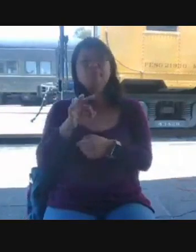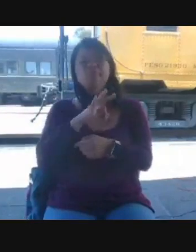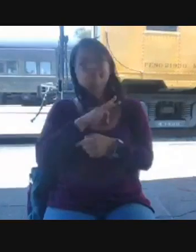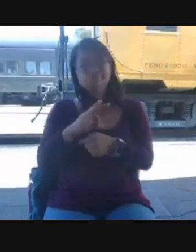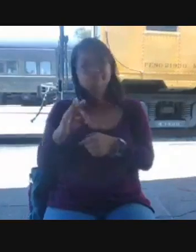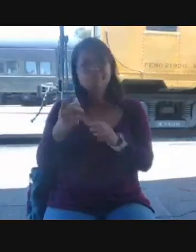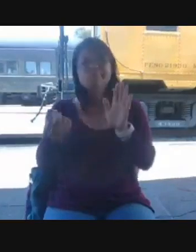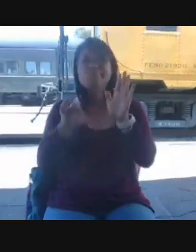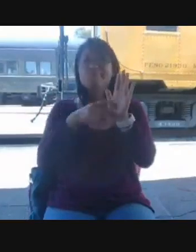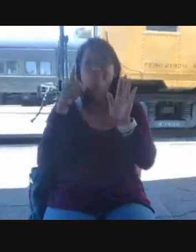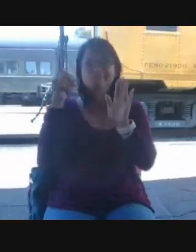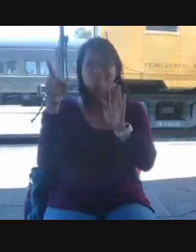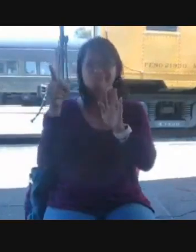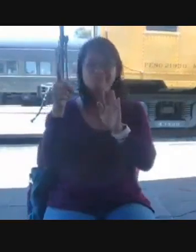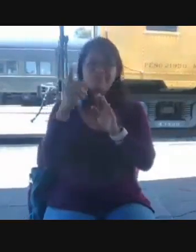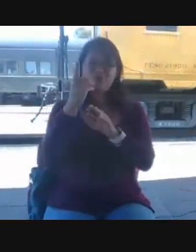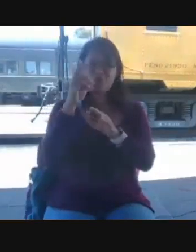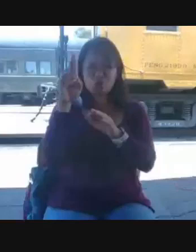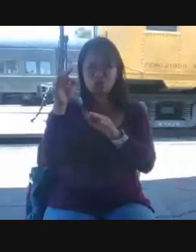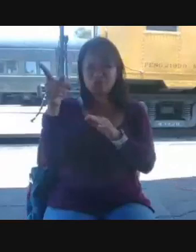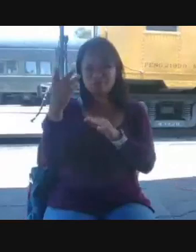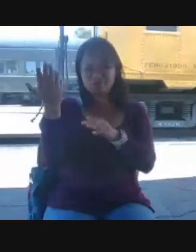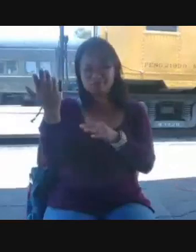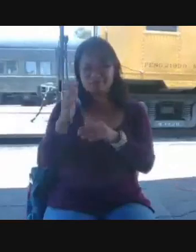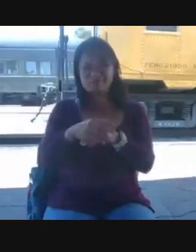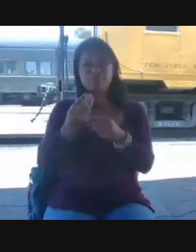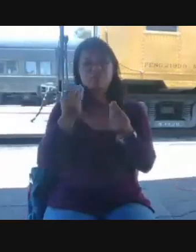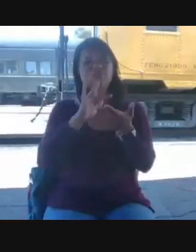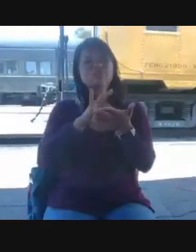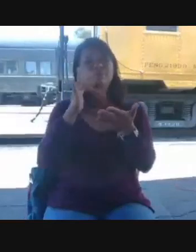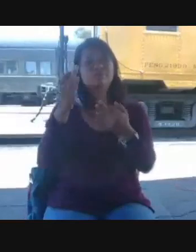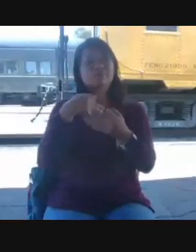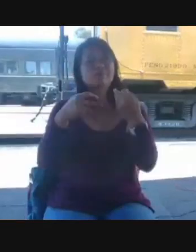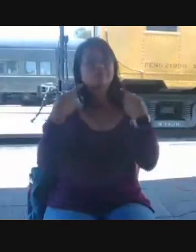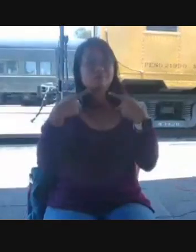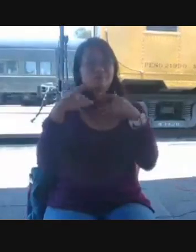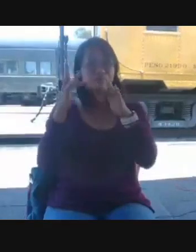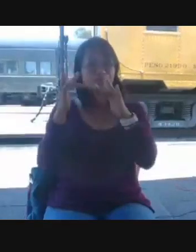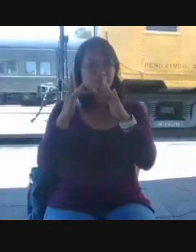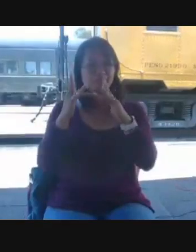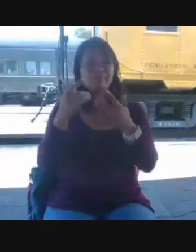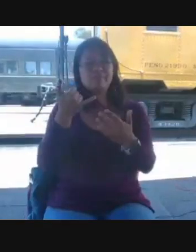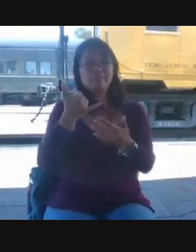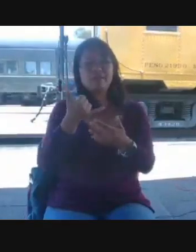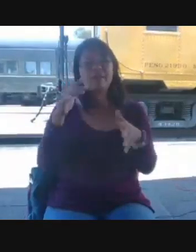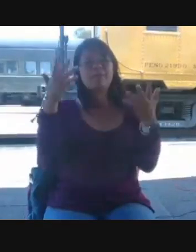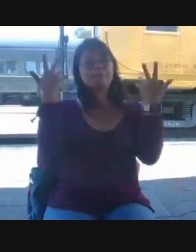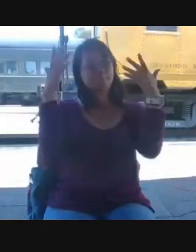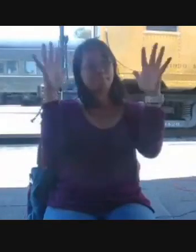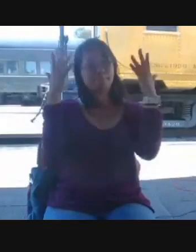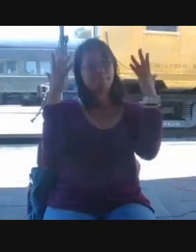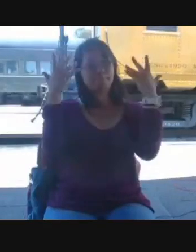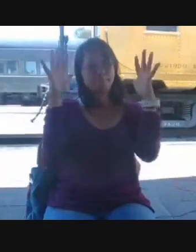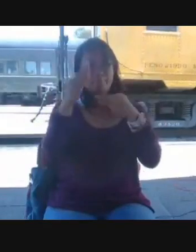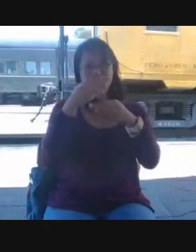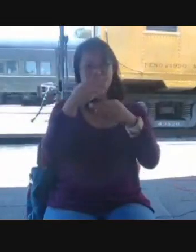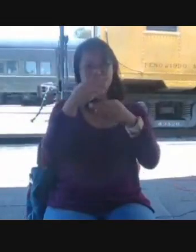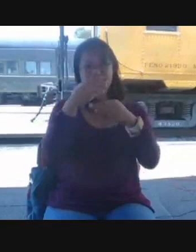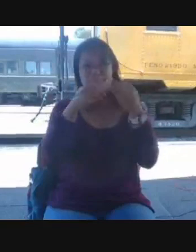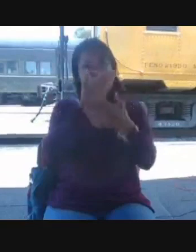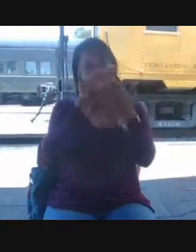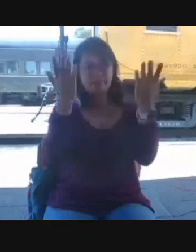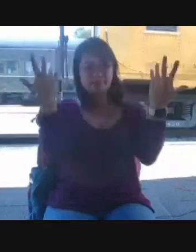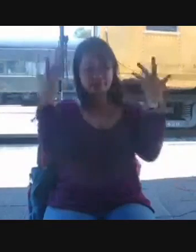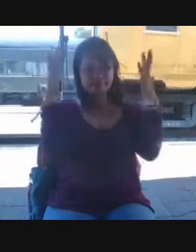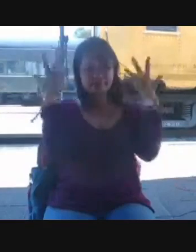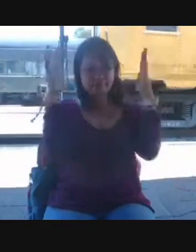puedan aprender más. Y muchísimas gracias a todos, a las personas que estuvieron conectados. Y un fuerte aplauso para todas las escuelas que nos